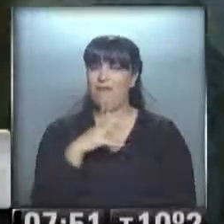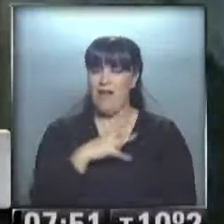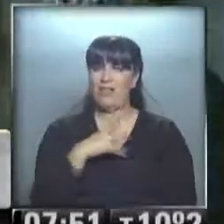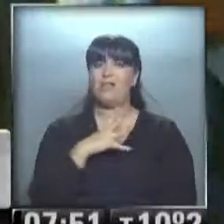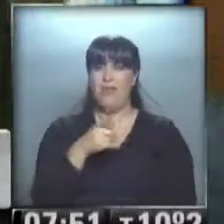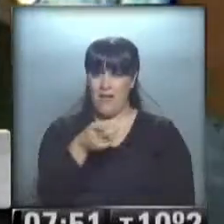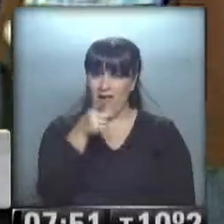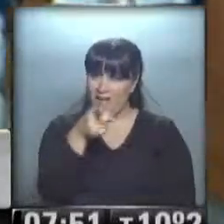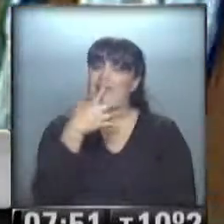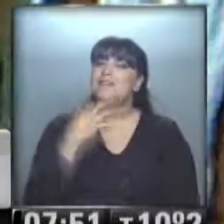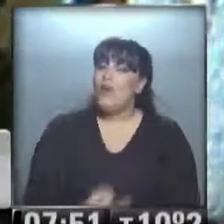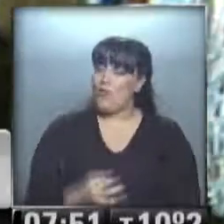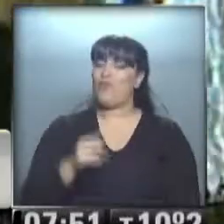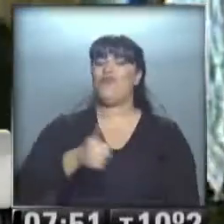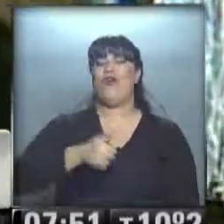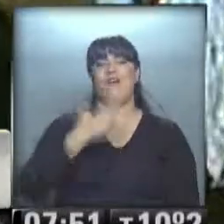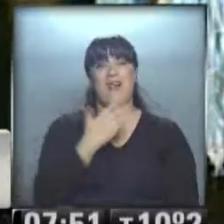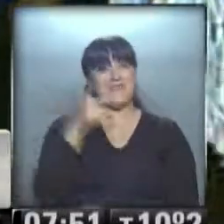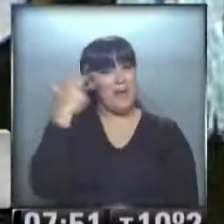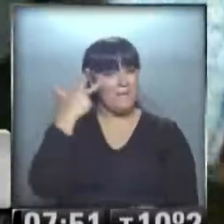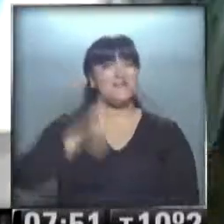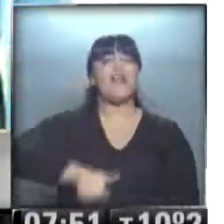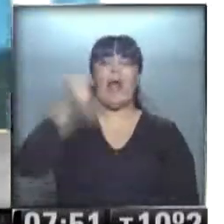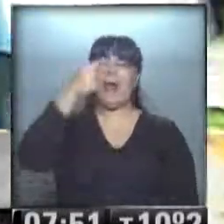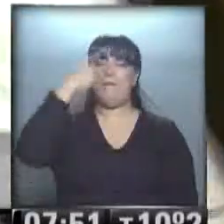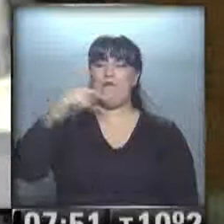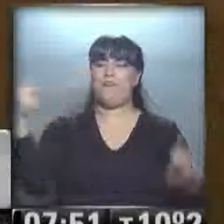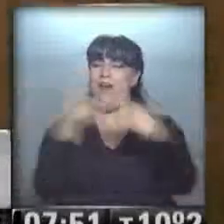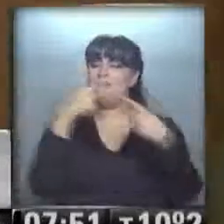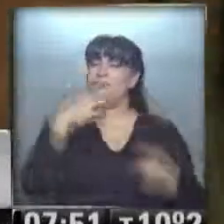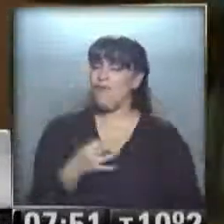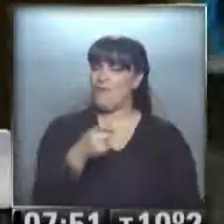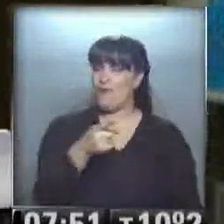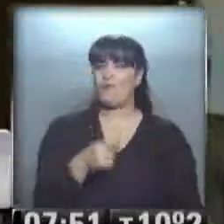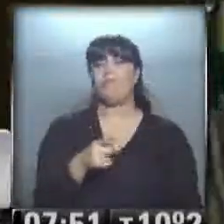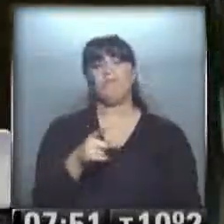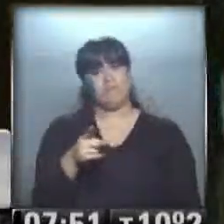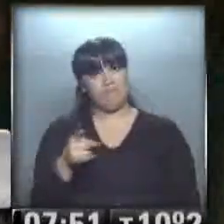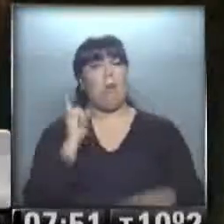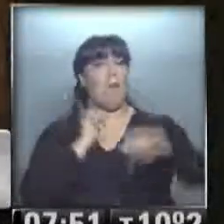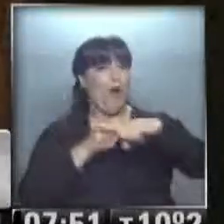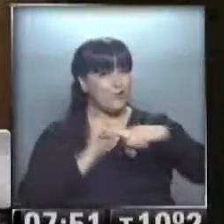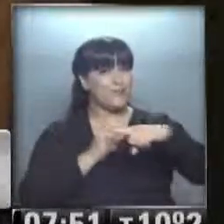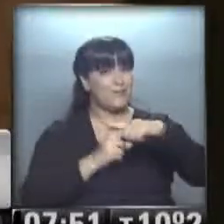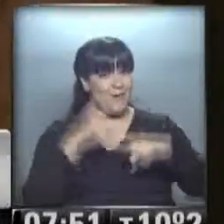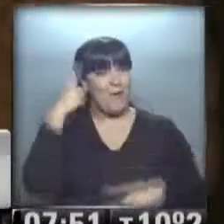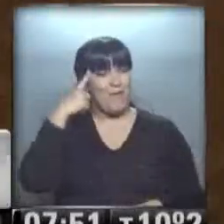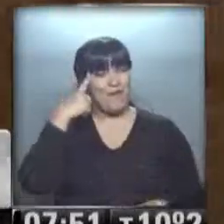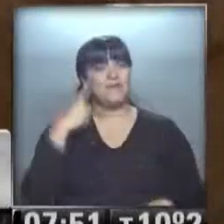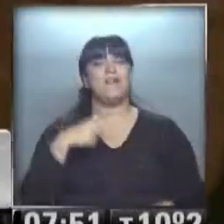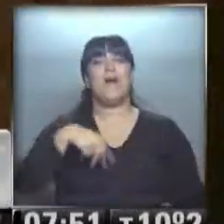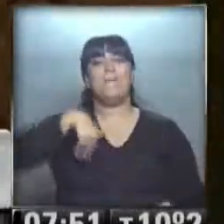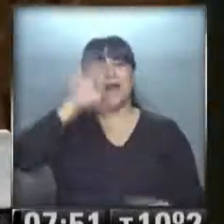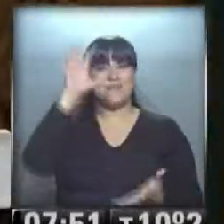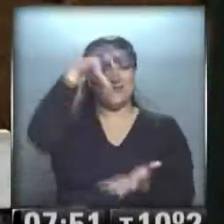el que nos hace ganar la final muy bien gracias optimista el hombre bueno uno de los locales más visitados